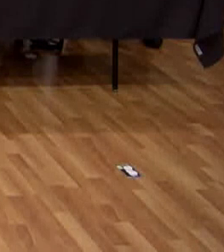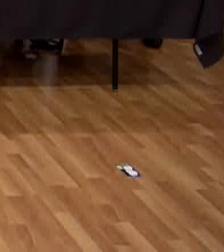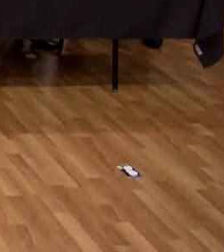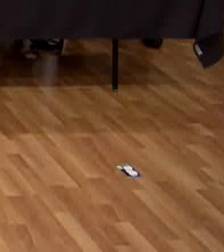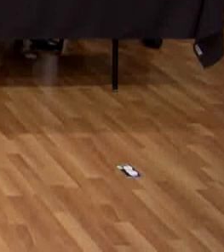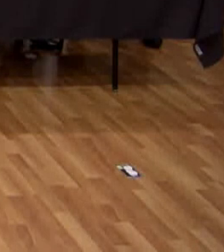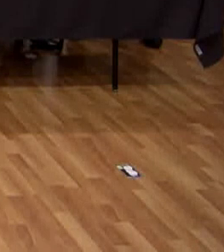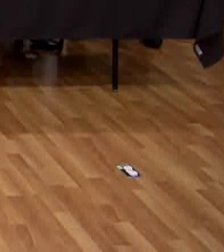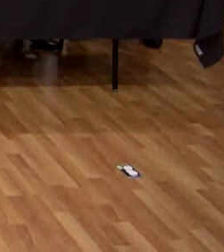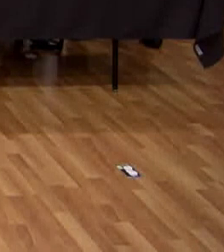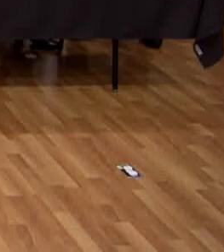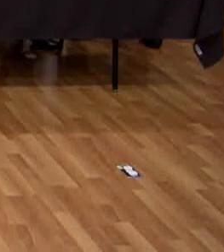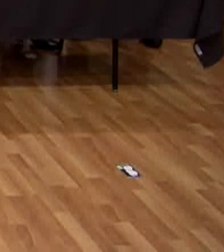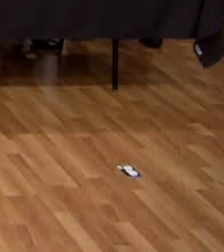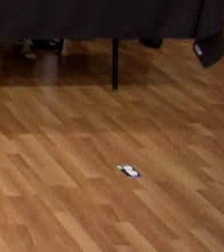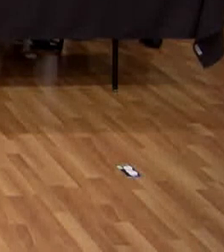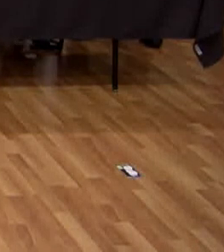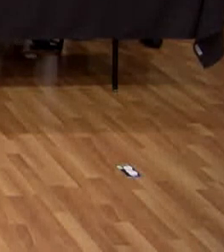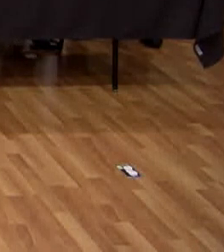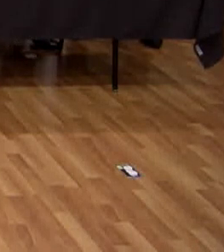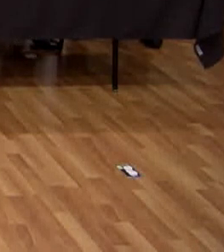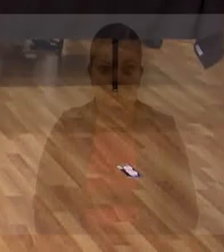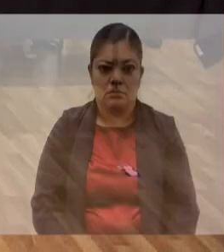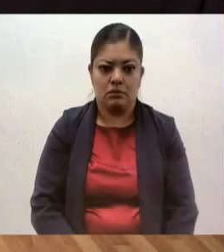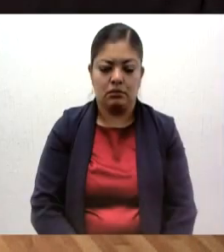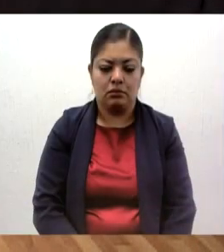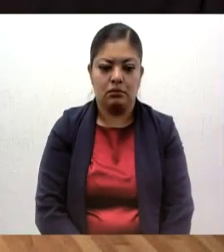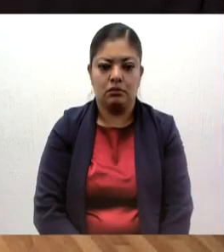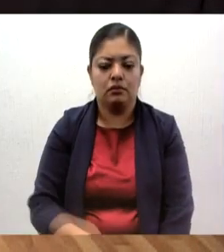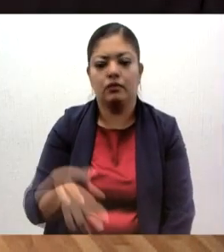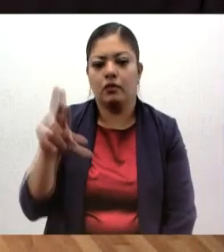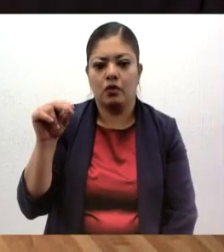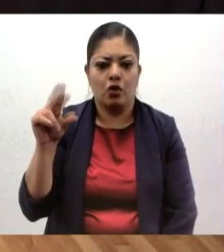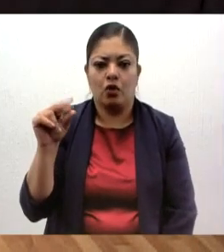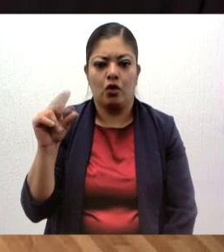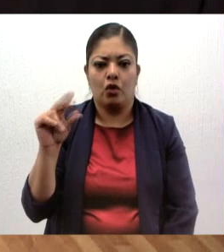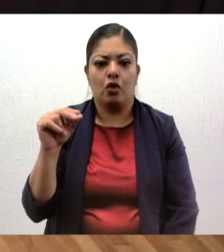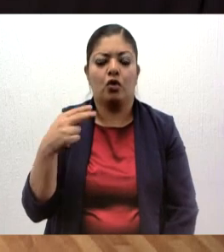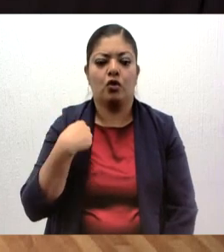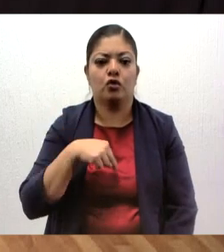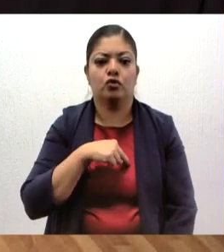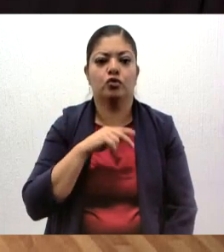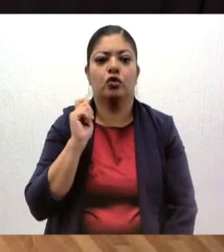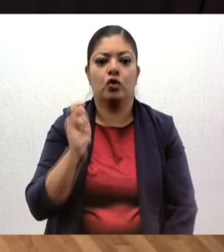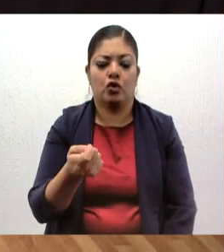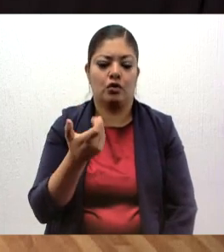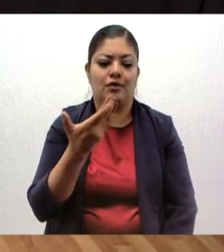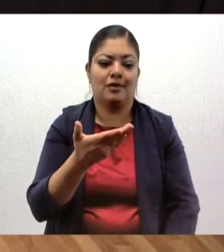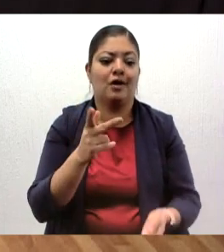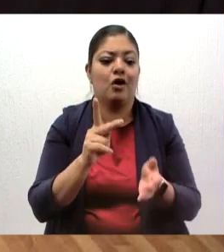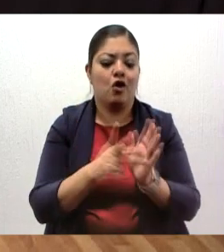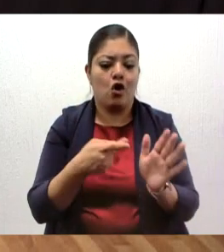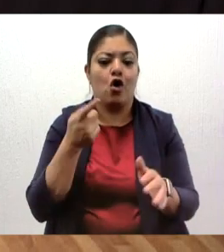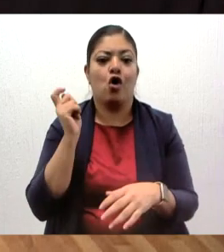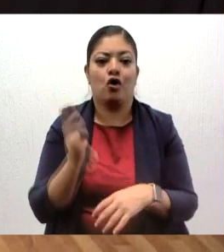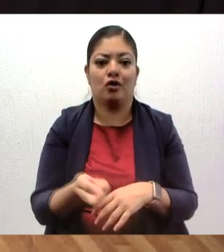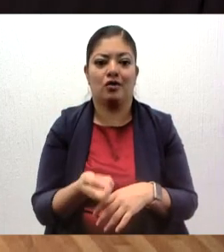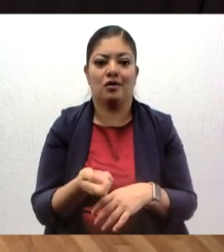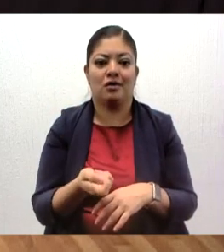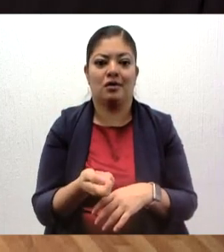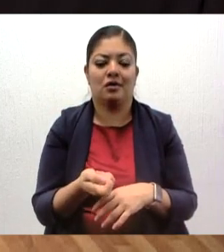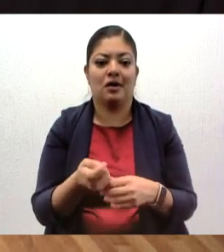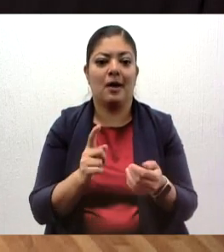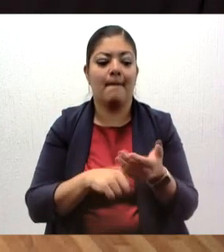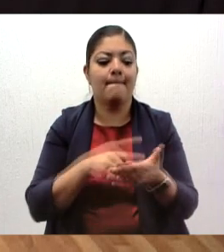asignar otras bolsas no lo mencionamos ya eh estamos solicitando una reasignación de el programa de